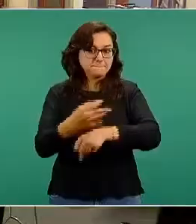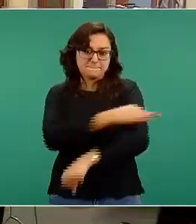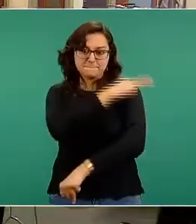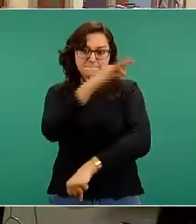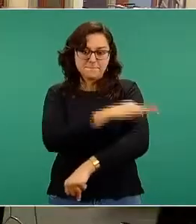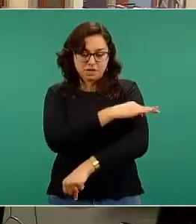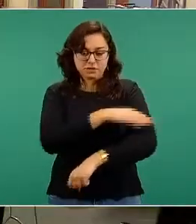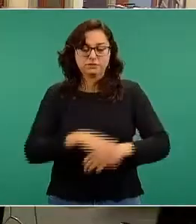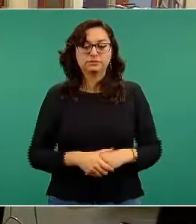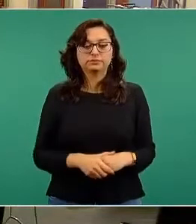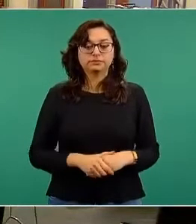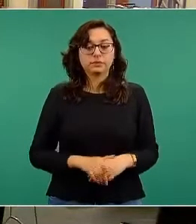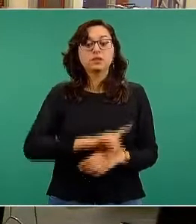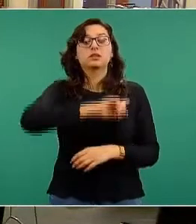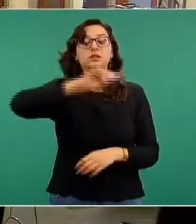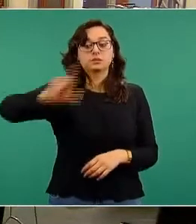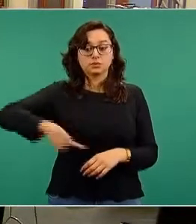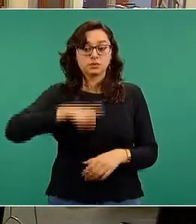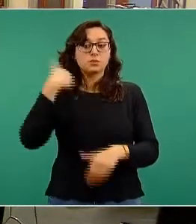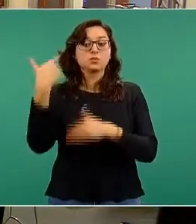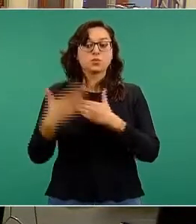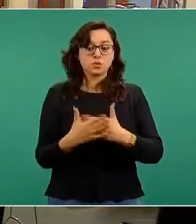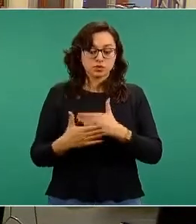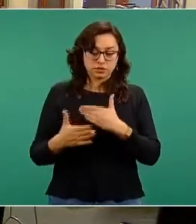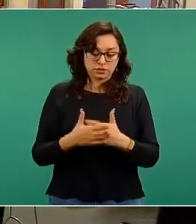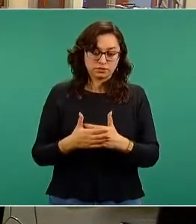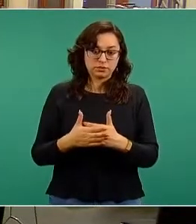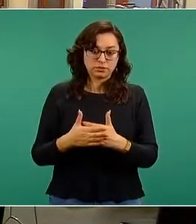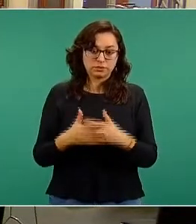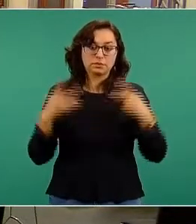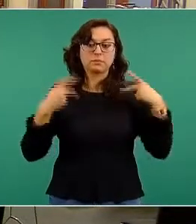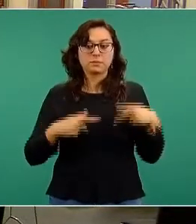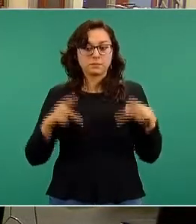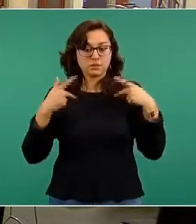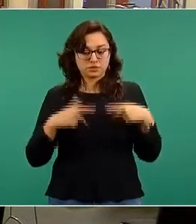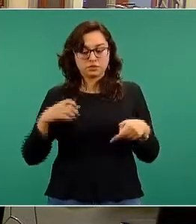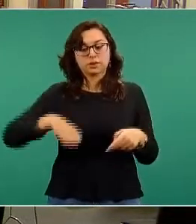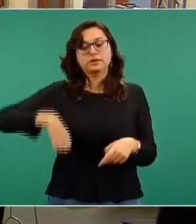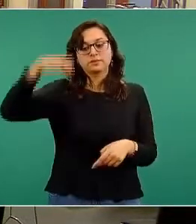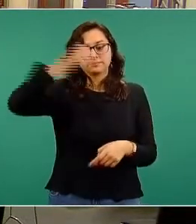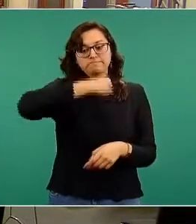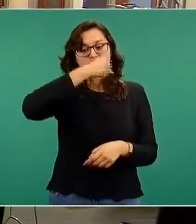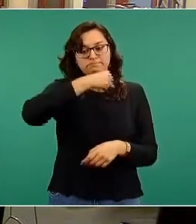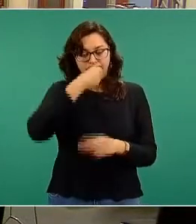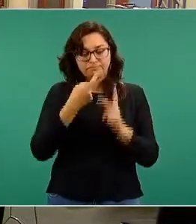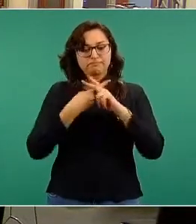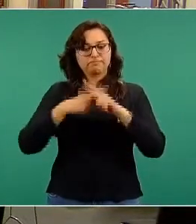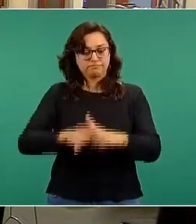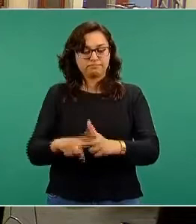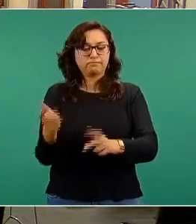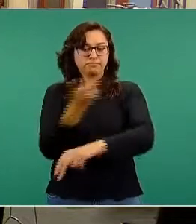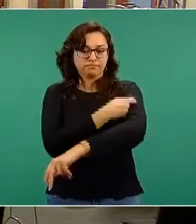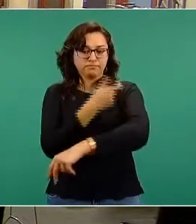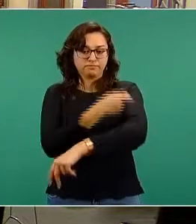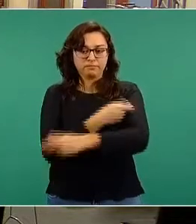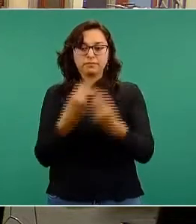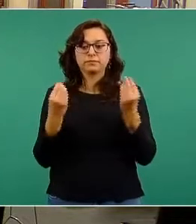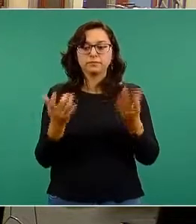vacunada. Posteriormente, empezaremos con las personas mayores. Muchas gracias.